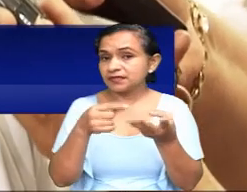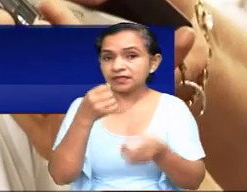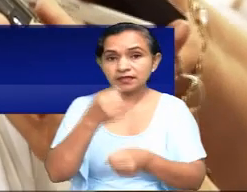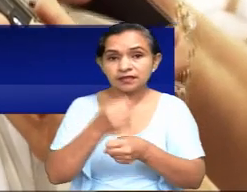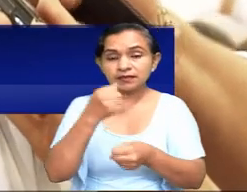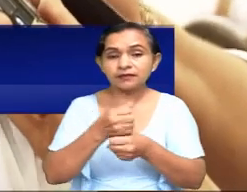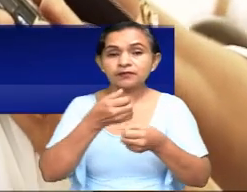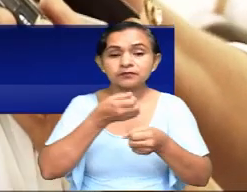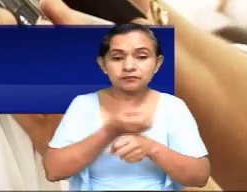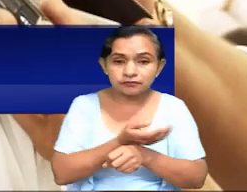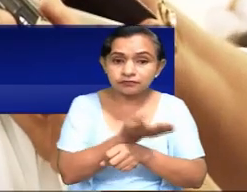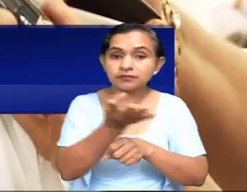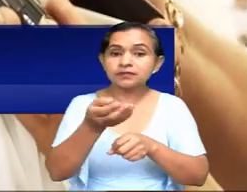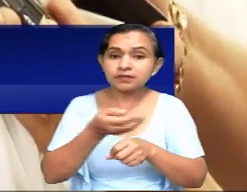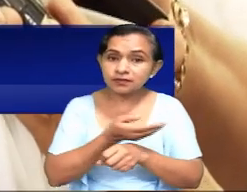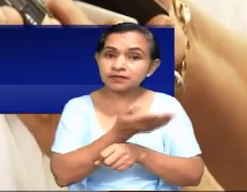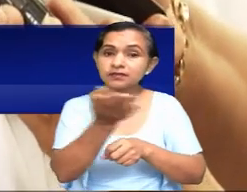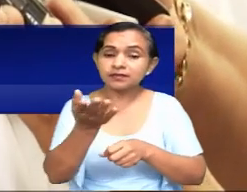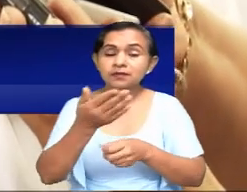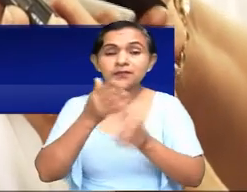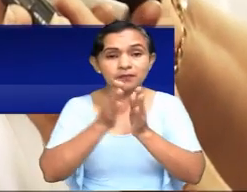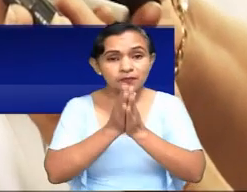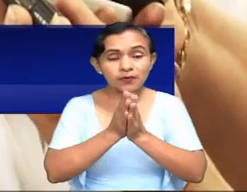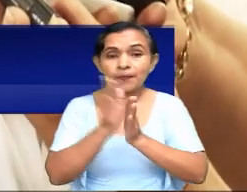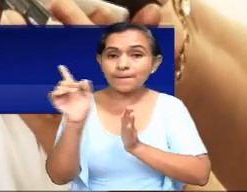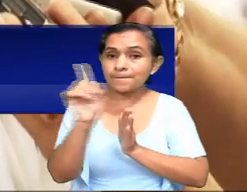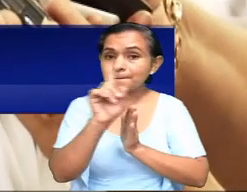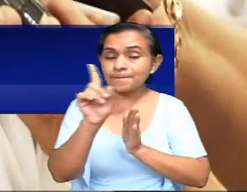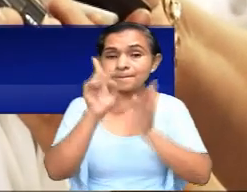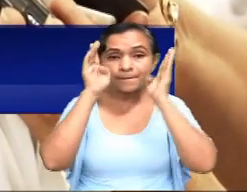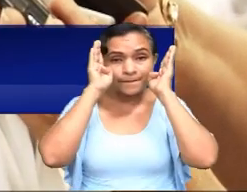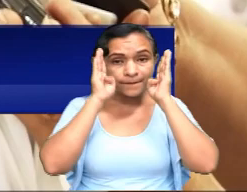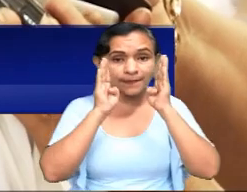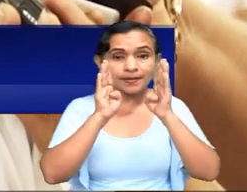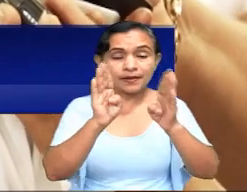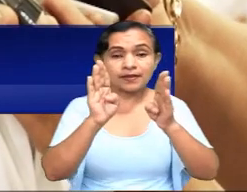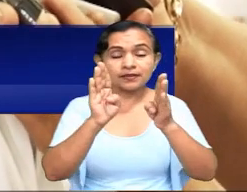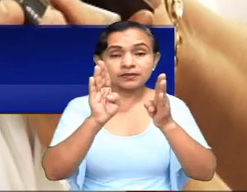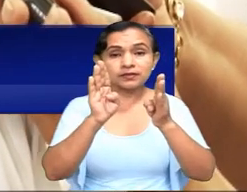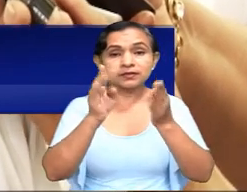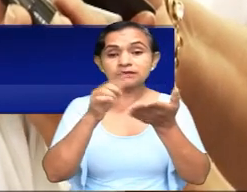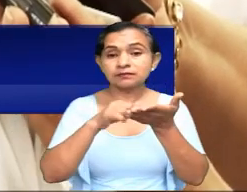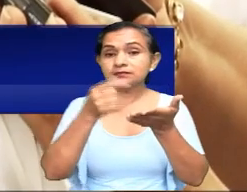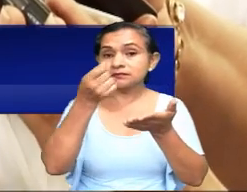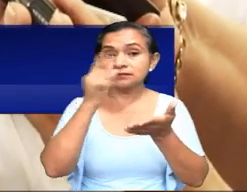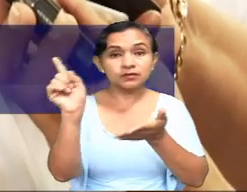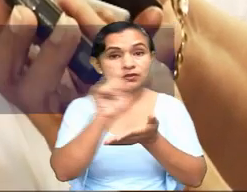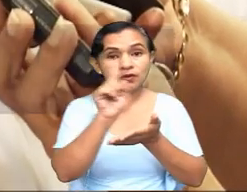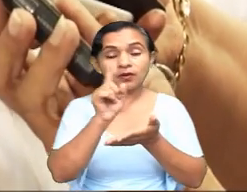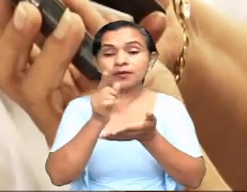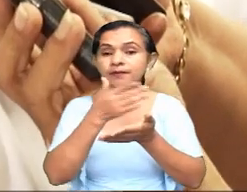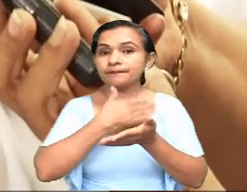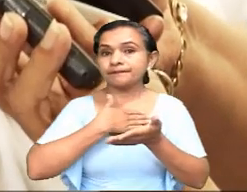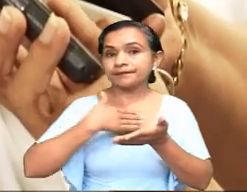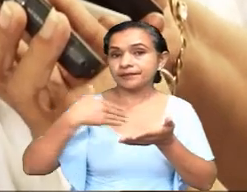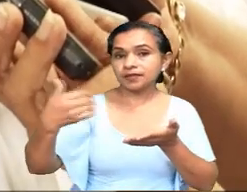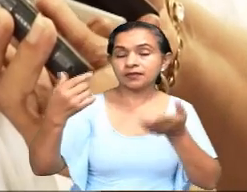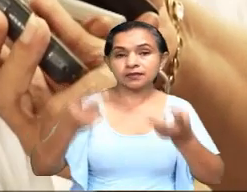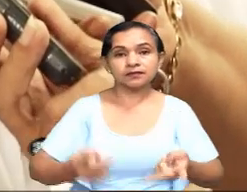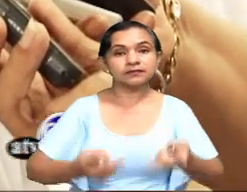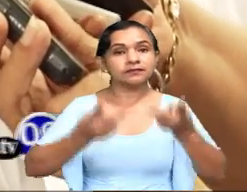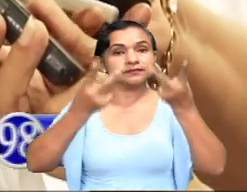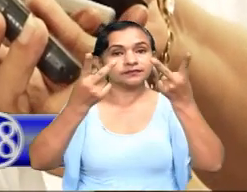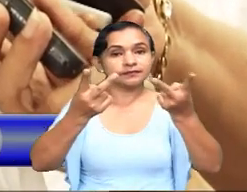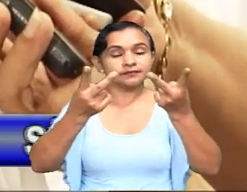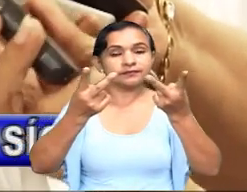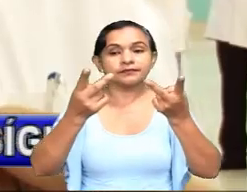de convencerlos para que vayan a un centro de rehabilitación y no darles solo la atención de la parte aguda, sino tratar de mejorar su calidad de vida y